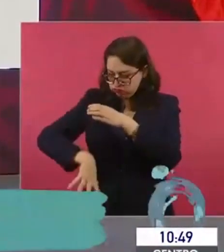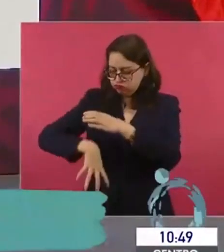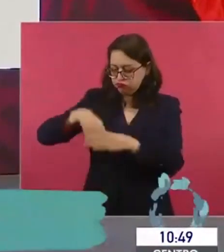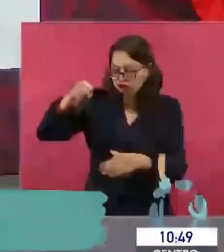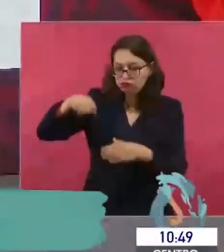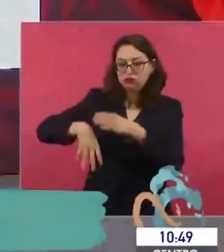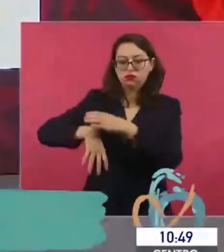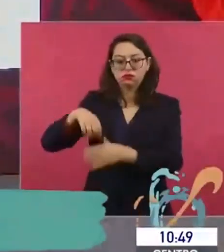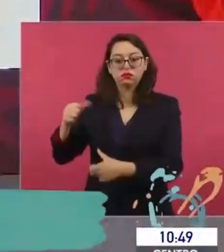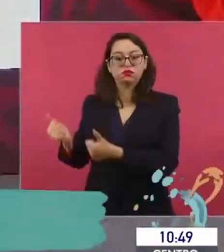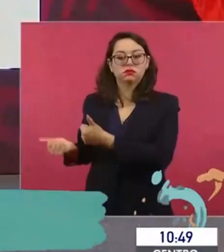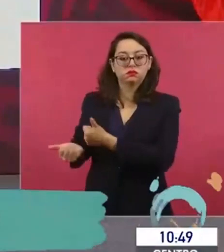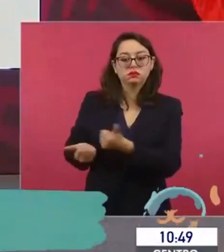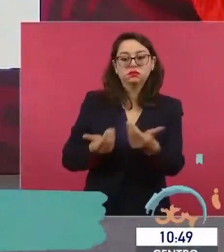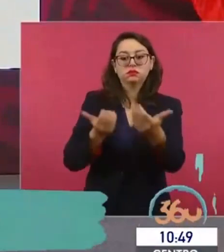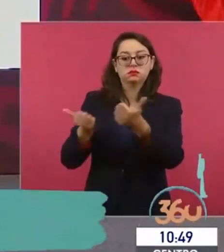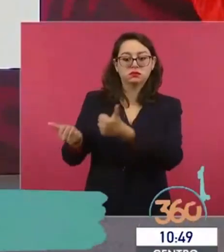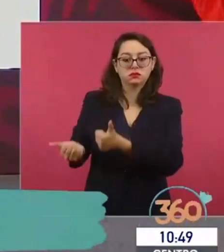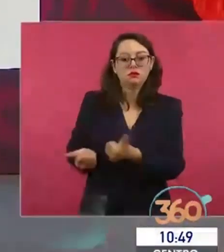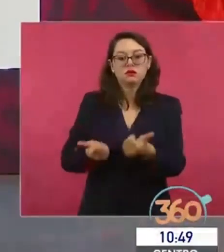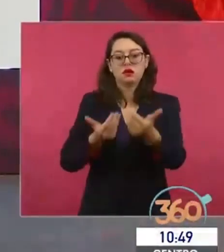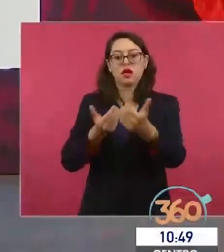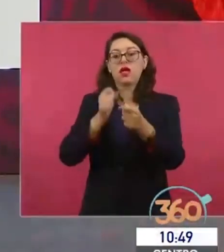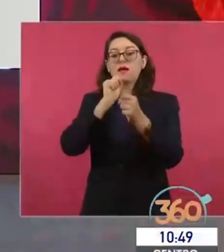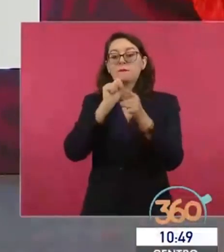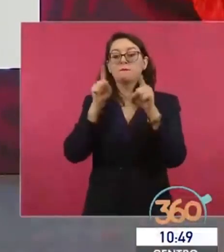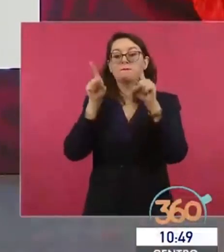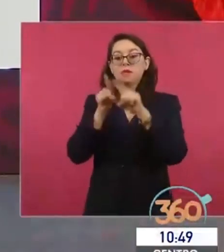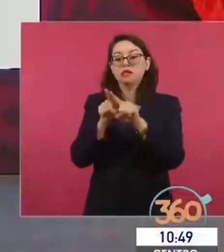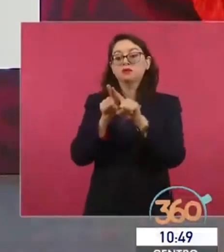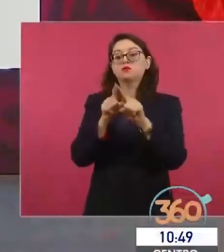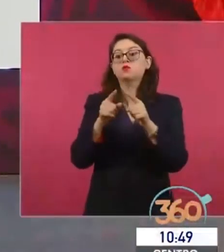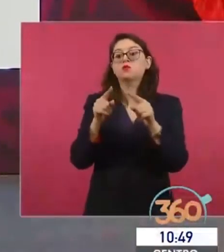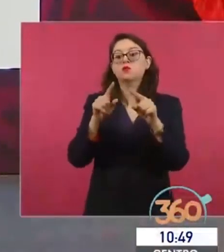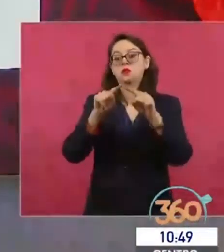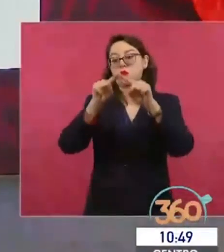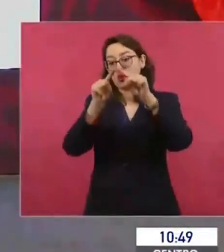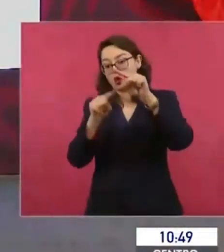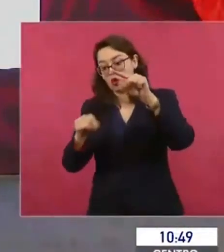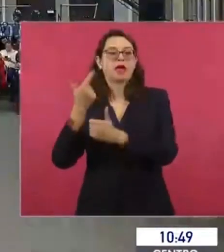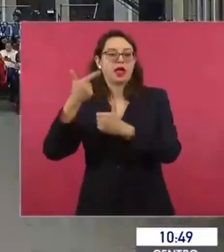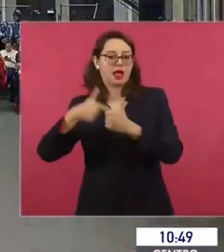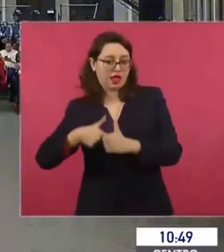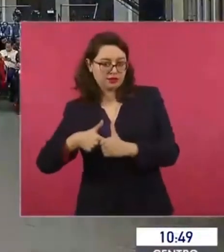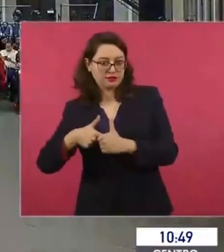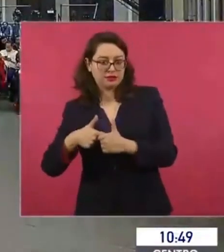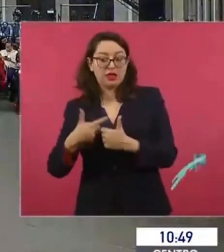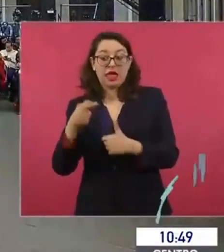las aguas someras del Golfo y de las aguas profundas